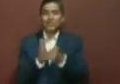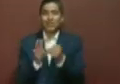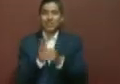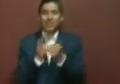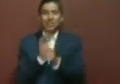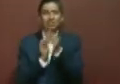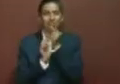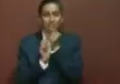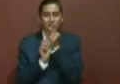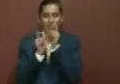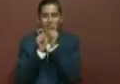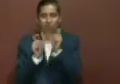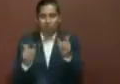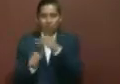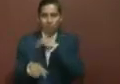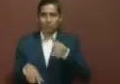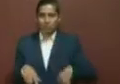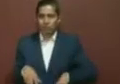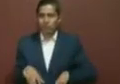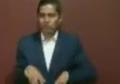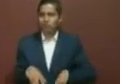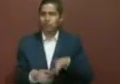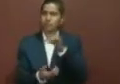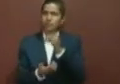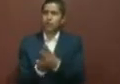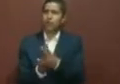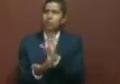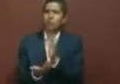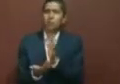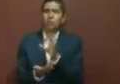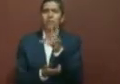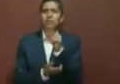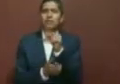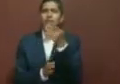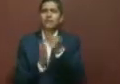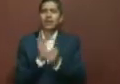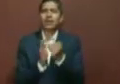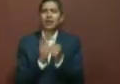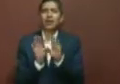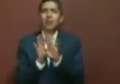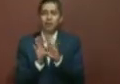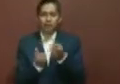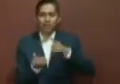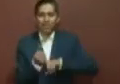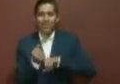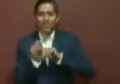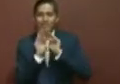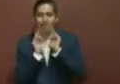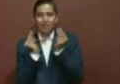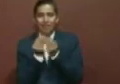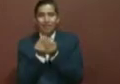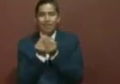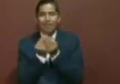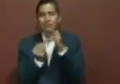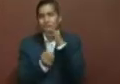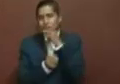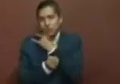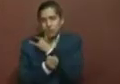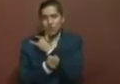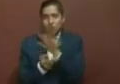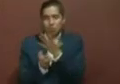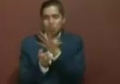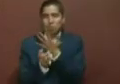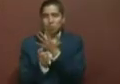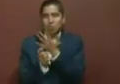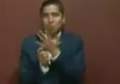mismos elementos municipales, sino precisamente también por sus vínculos con actividades delincuenciales, luego también pues